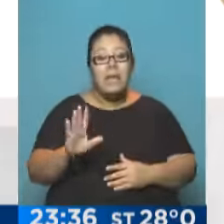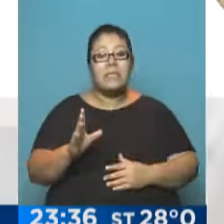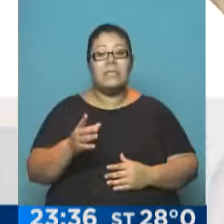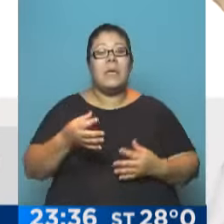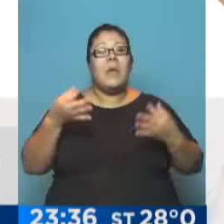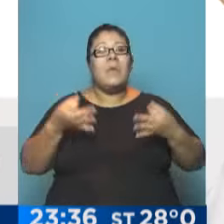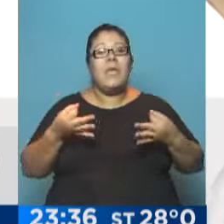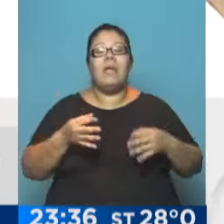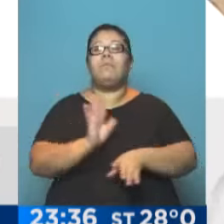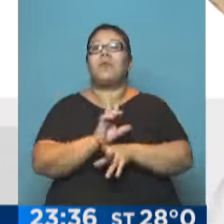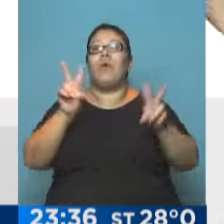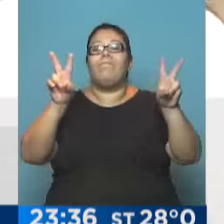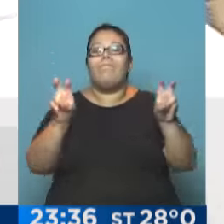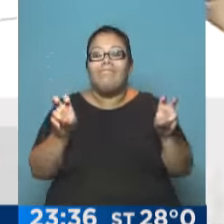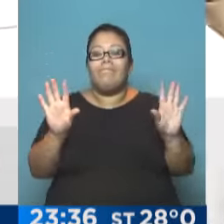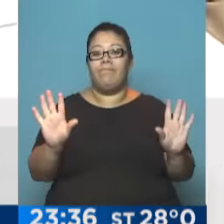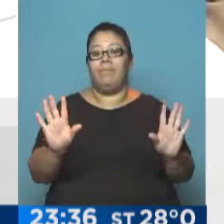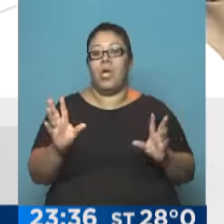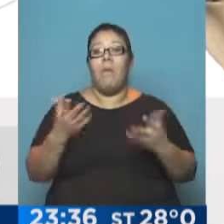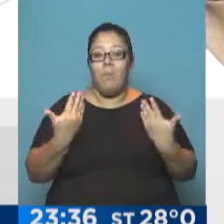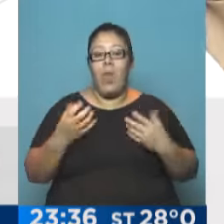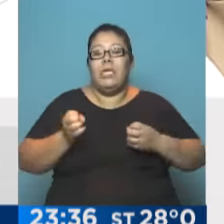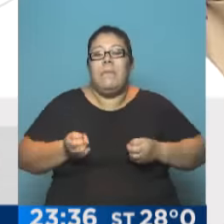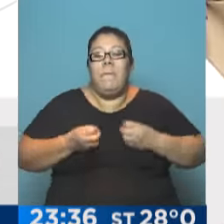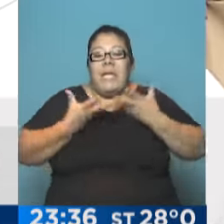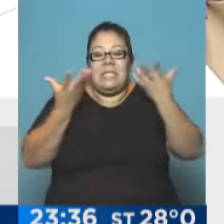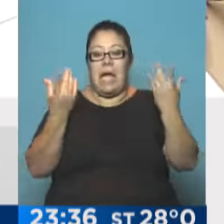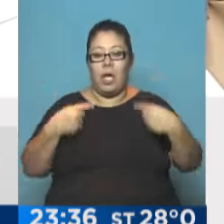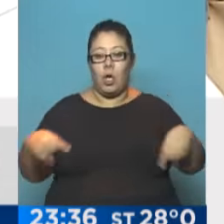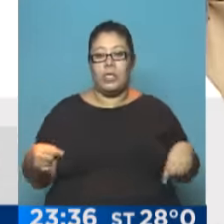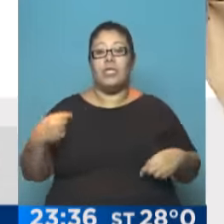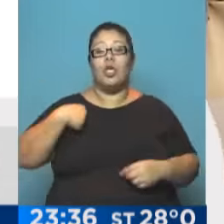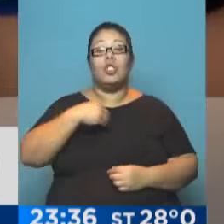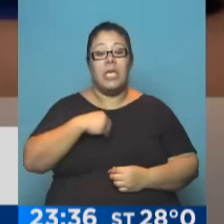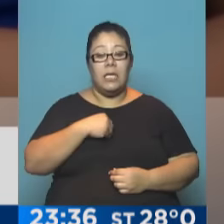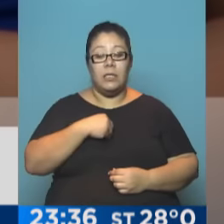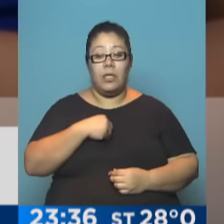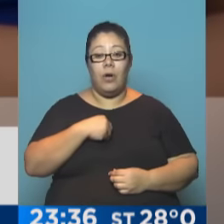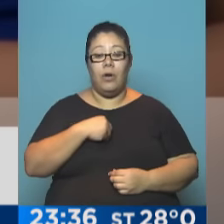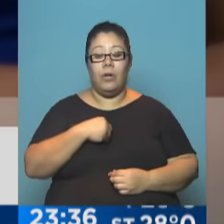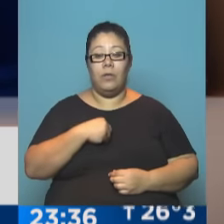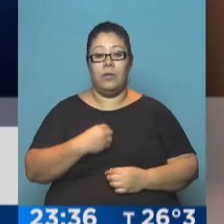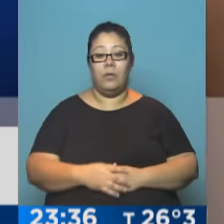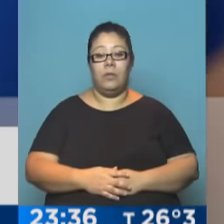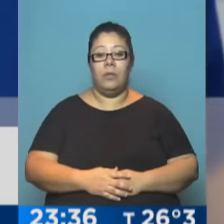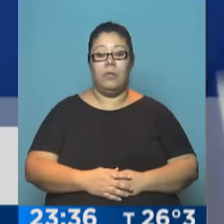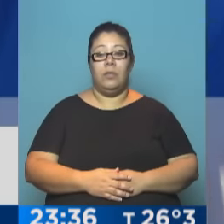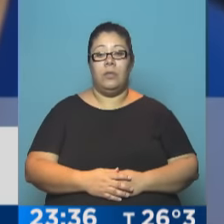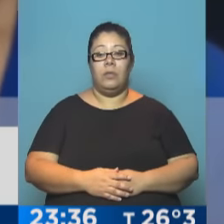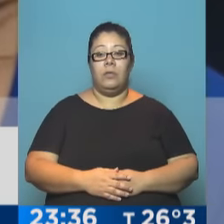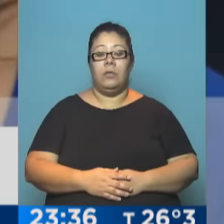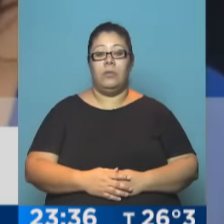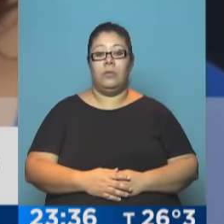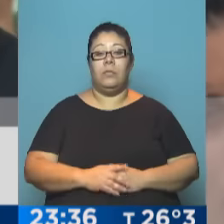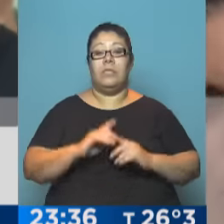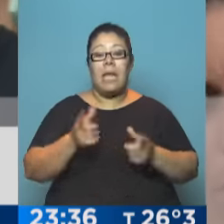en el sentido de que pude expresar todo lo que decía, o todo lo que sentía, perdón, en base a lo que sentía y toda la